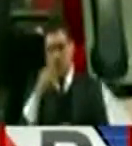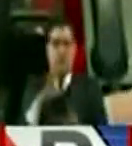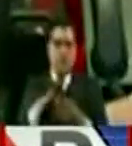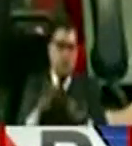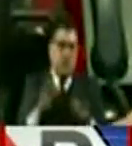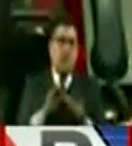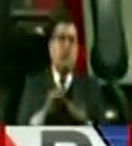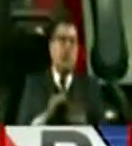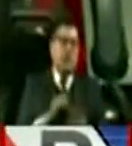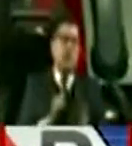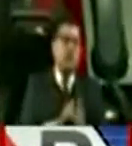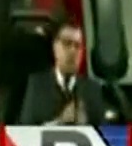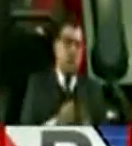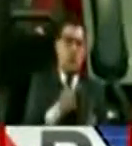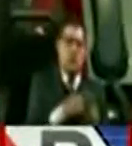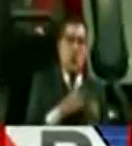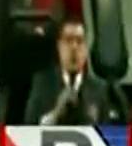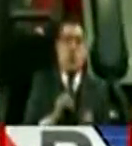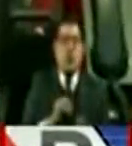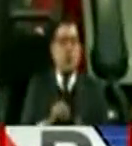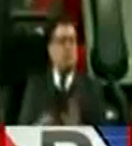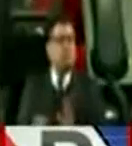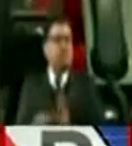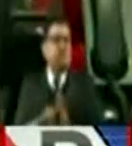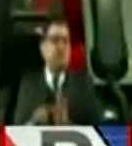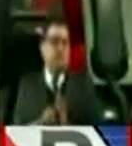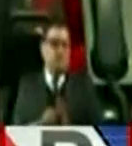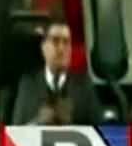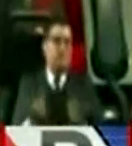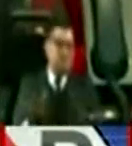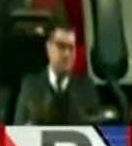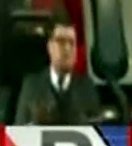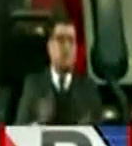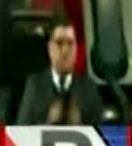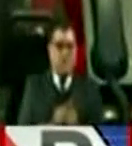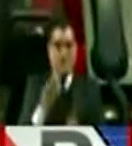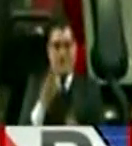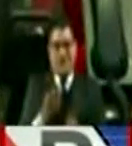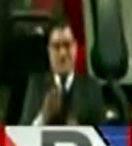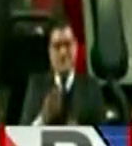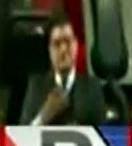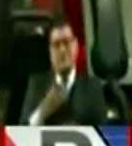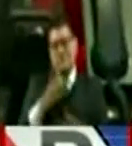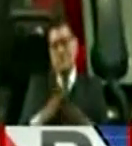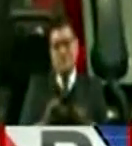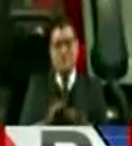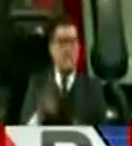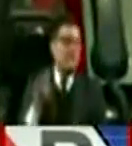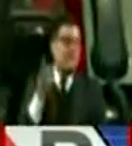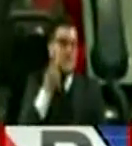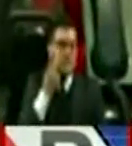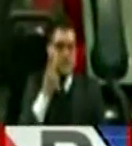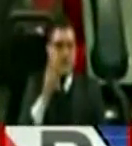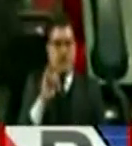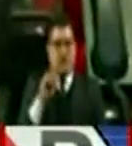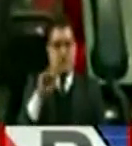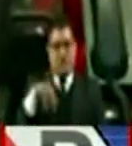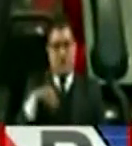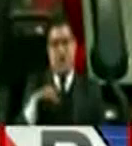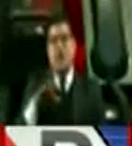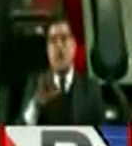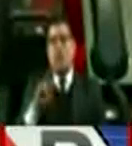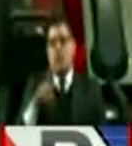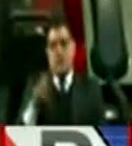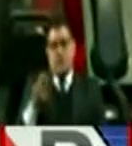la controvertida reforma judicial, controvertida por cierto, porque incluye un artículo transitorio para la extensión del mandato del presidente